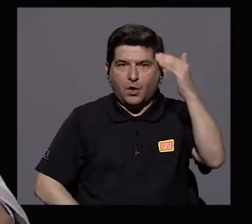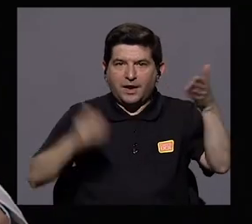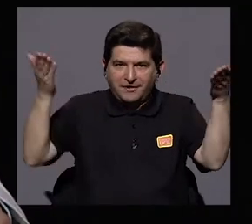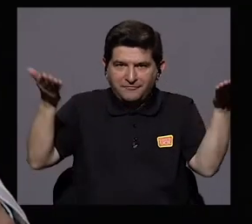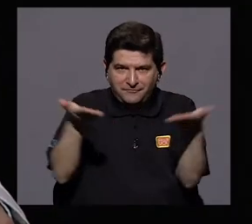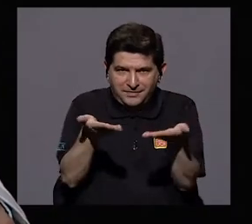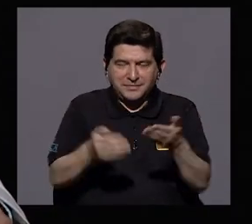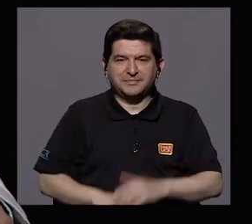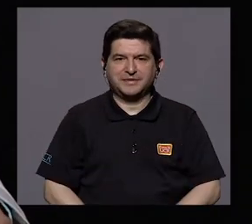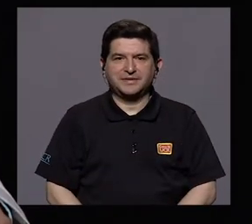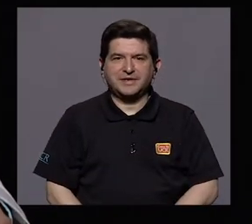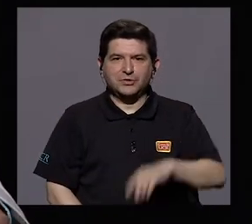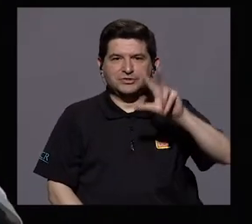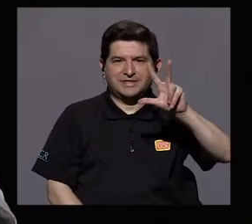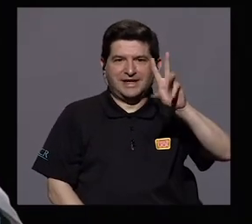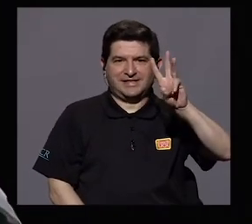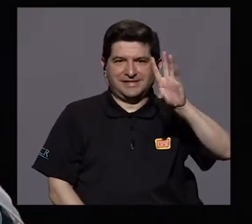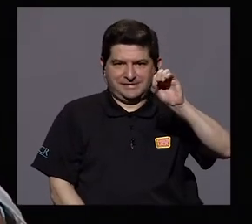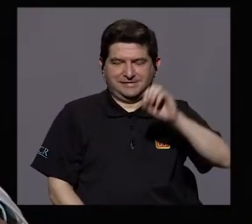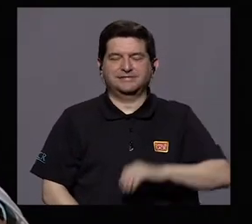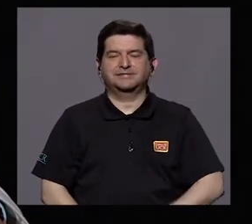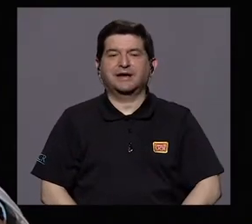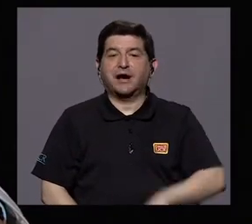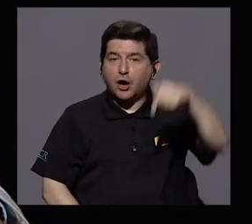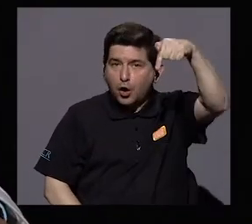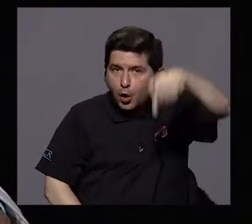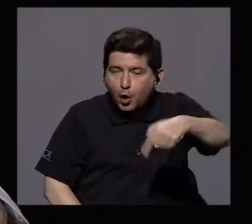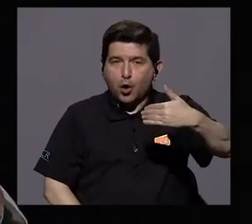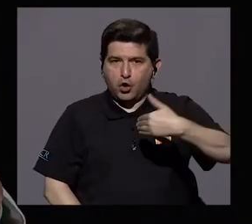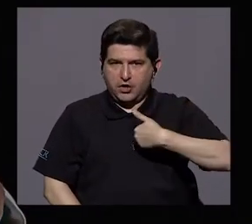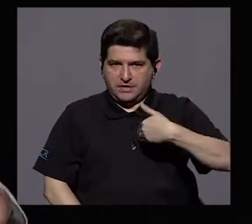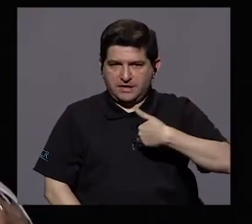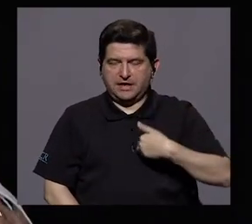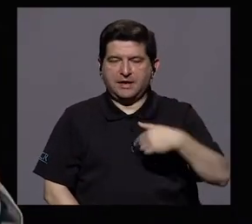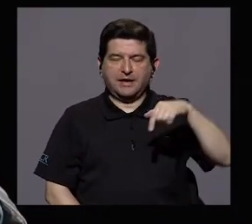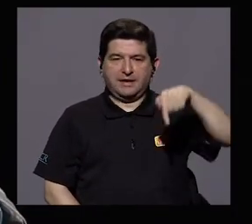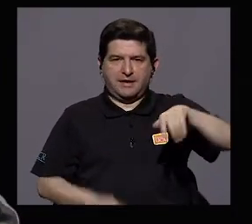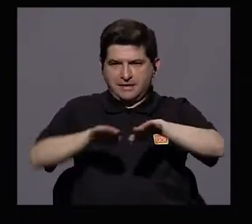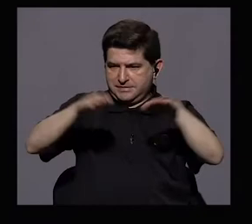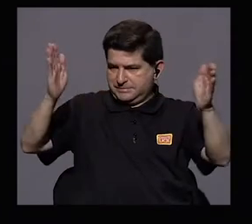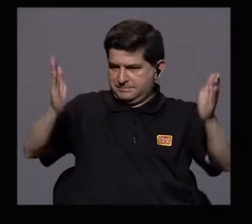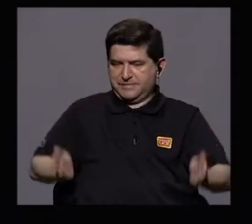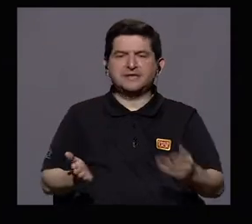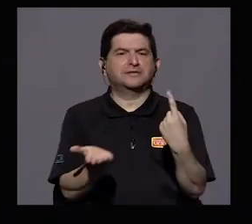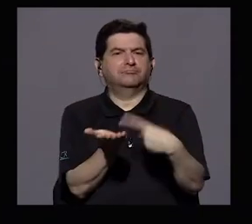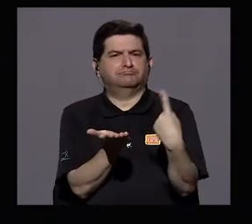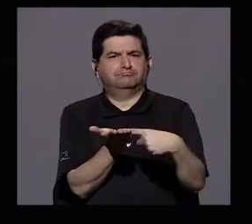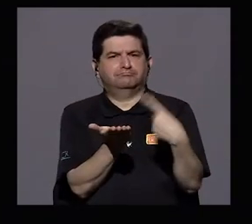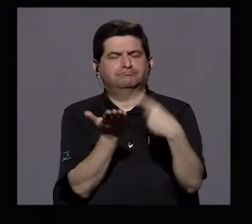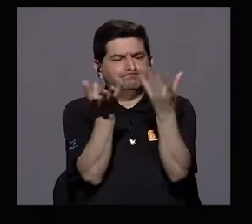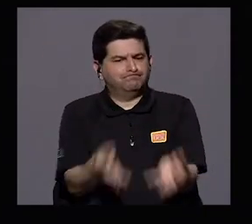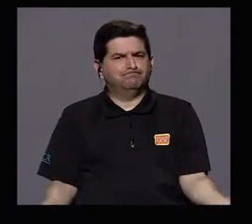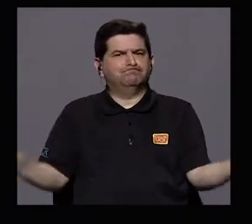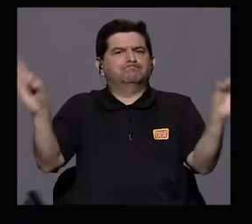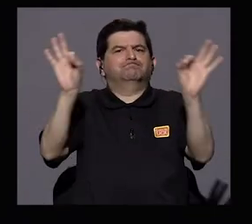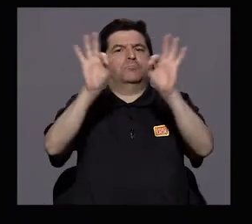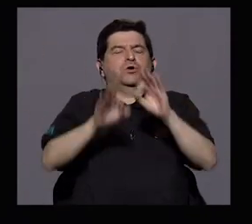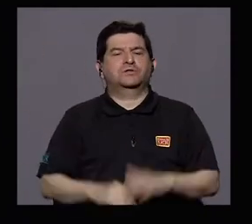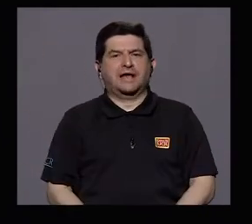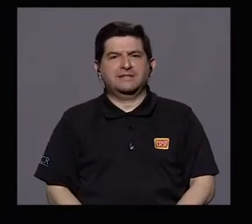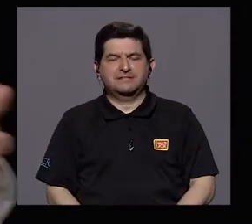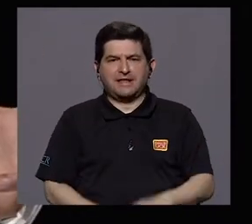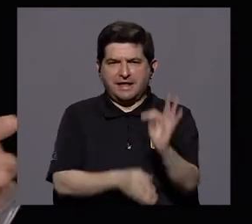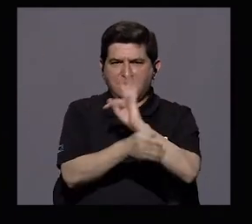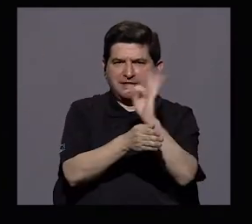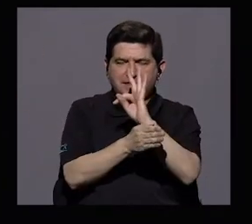Hola, bienvenidos y bienvenidas a 360. Y hoy tenemos en esta mesa una discusión muy importante en el